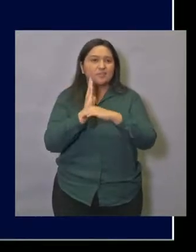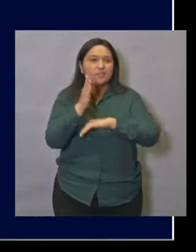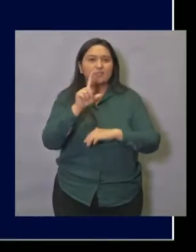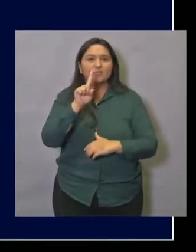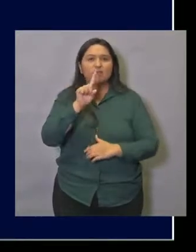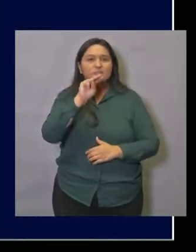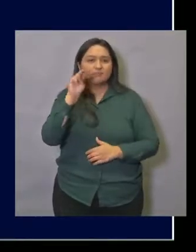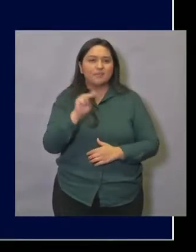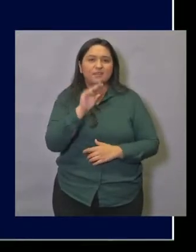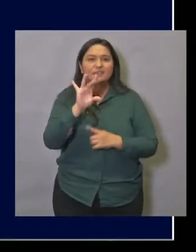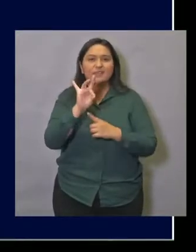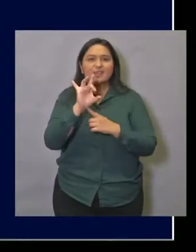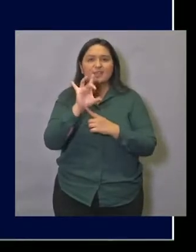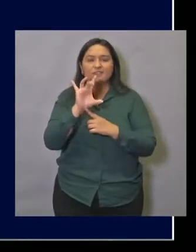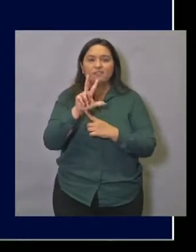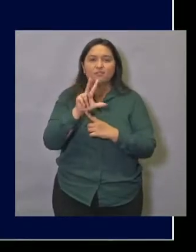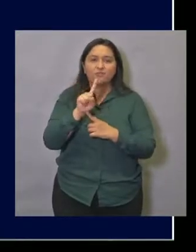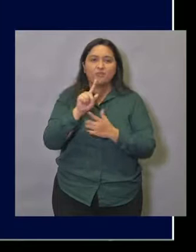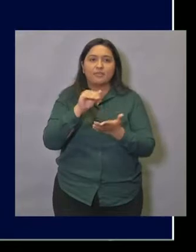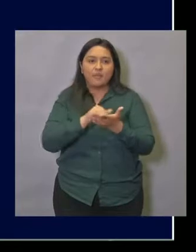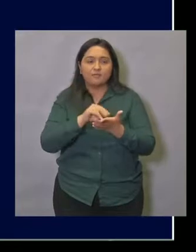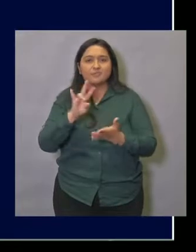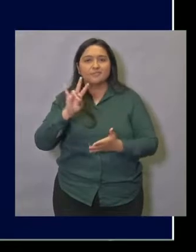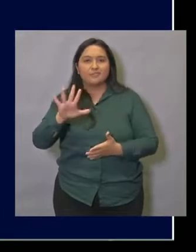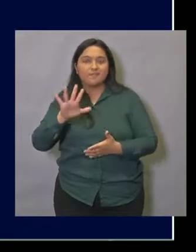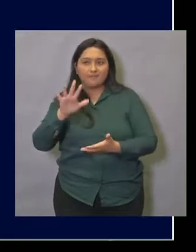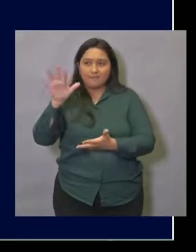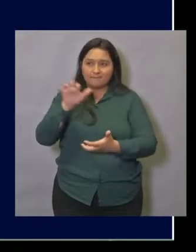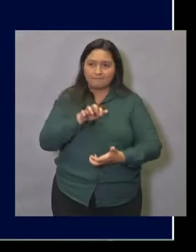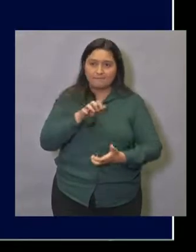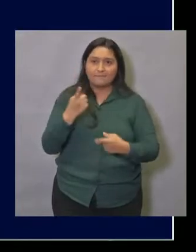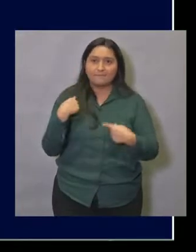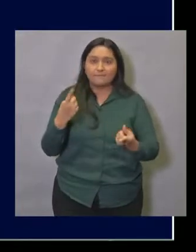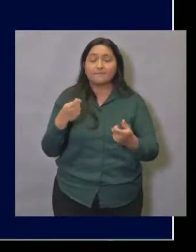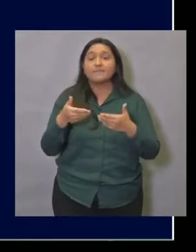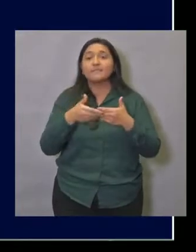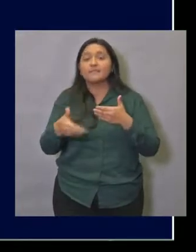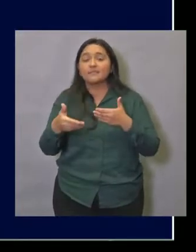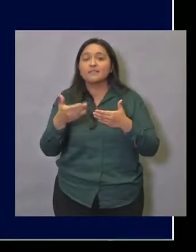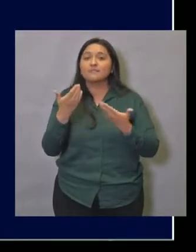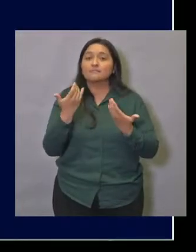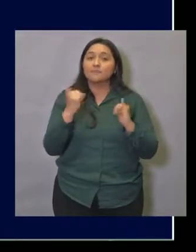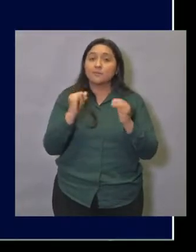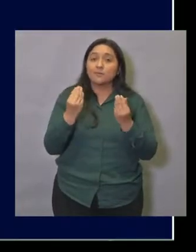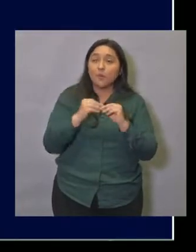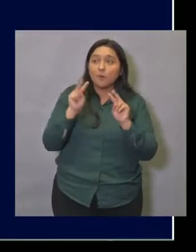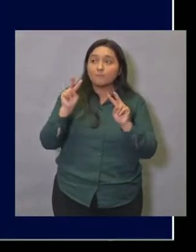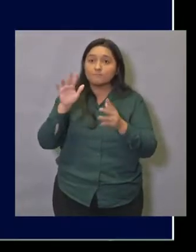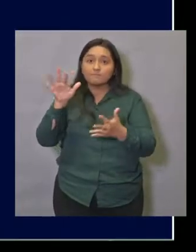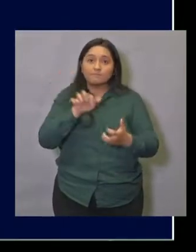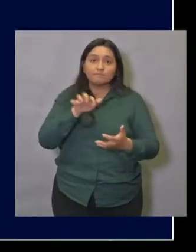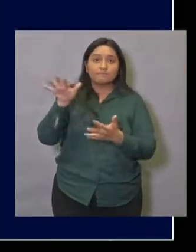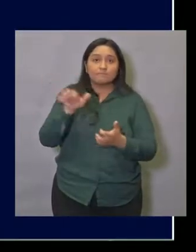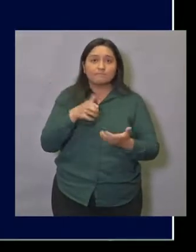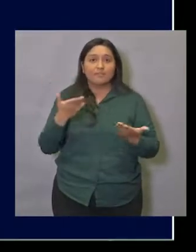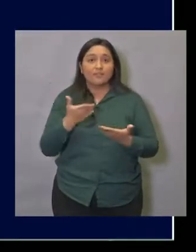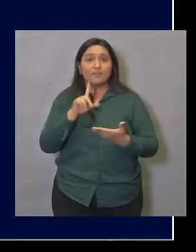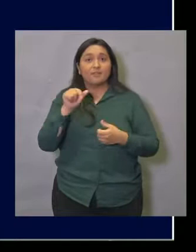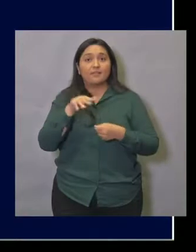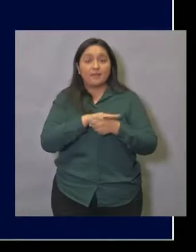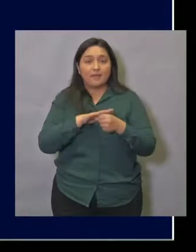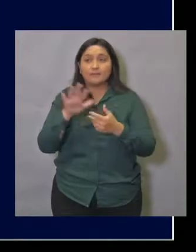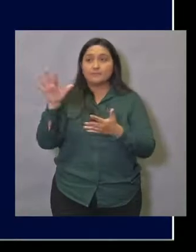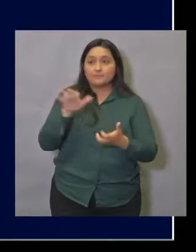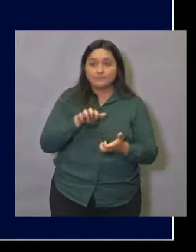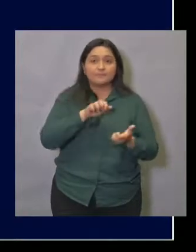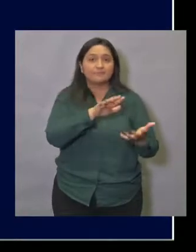1.831.075 dosis de vacuna y en este momento, a medida que llegan más vacunas al condado de Los Ángeles, nuestra prioridad es garantizar que